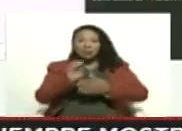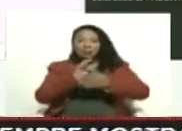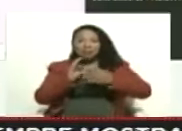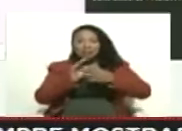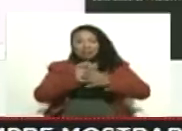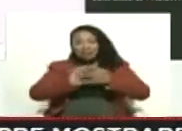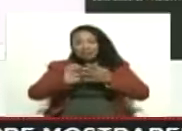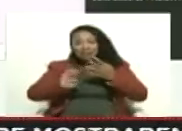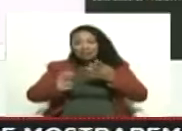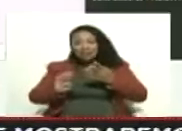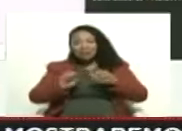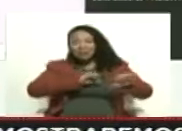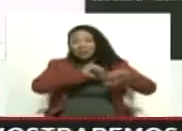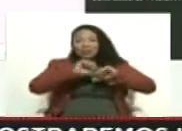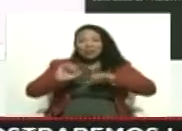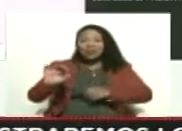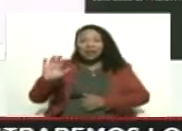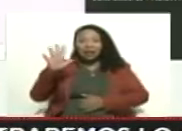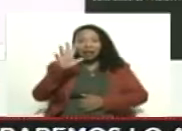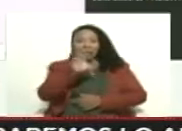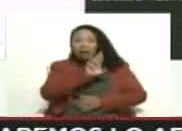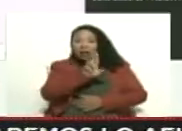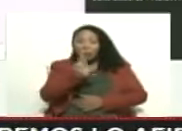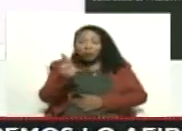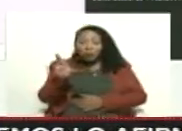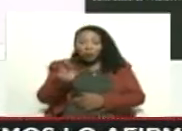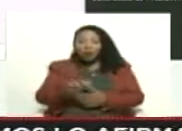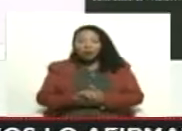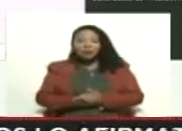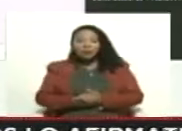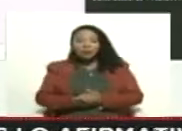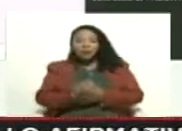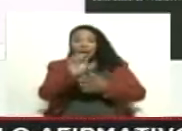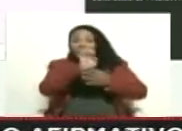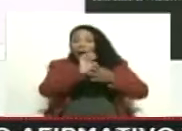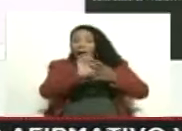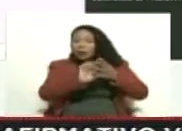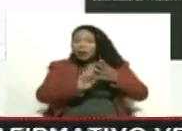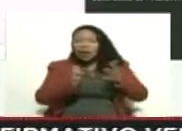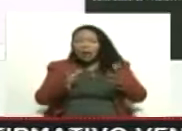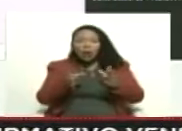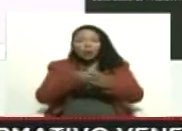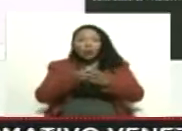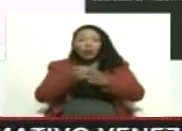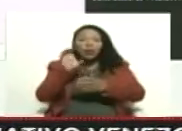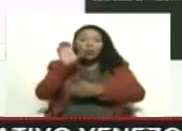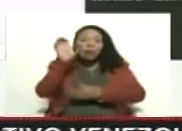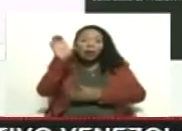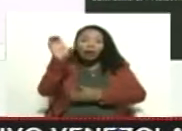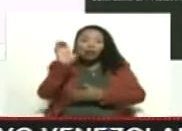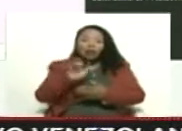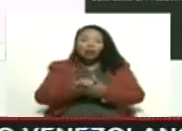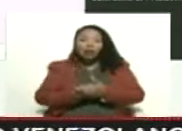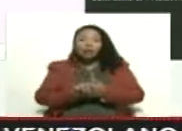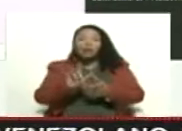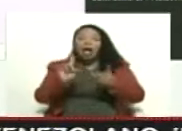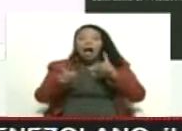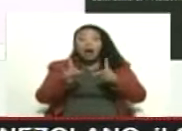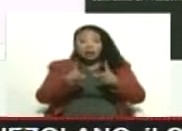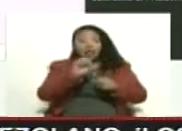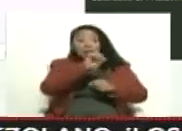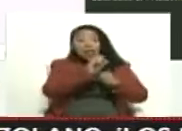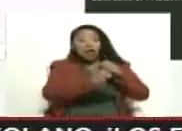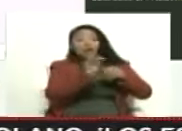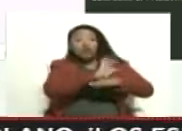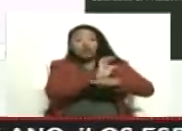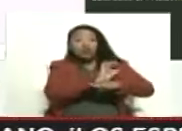del movimiento quinta República de la estructura de un pueblo patriótico que a veces funcionaba y a veces no